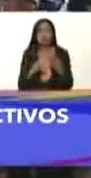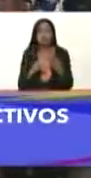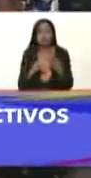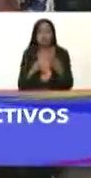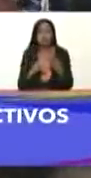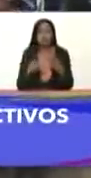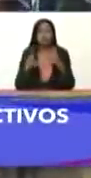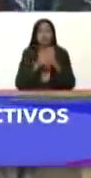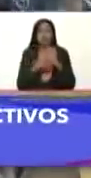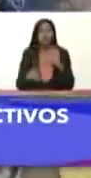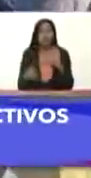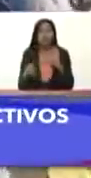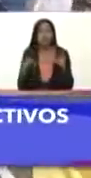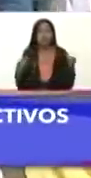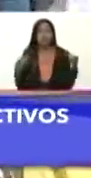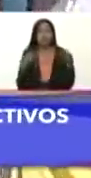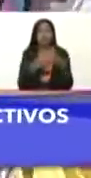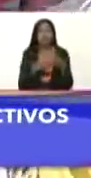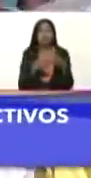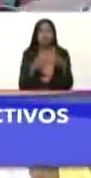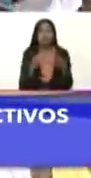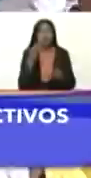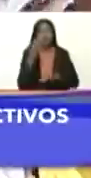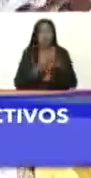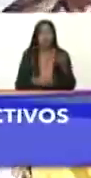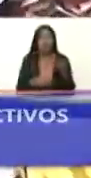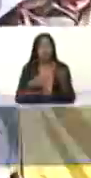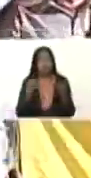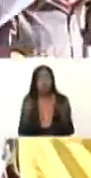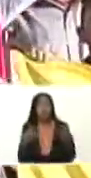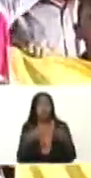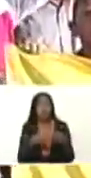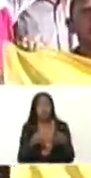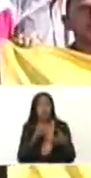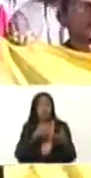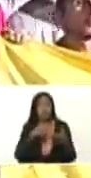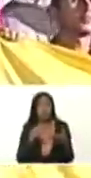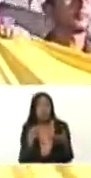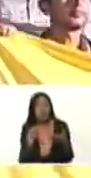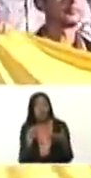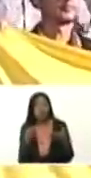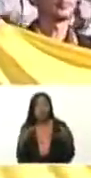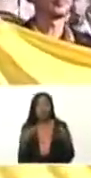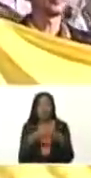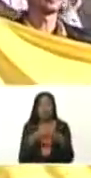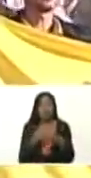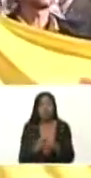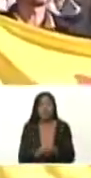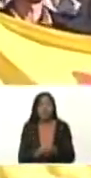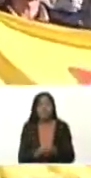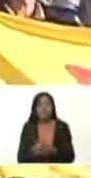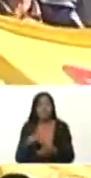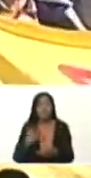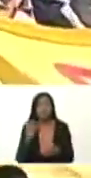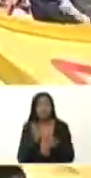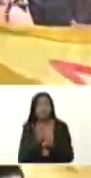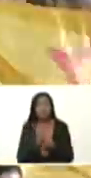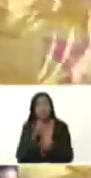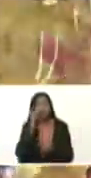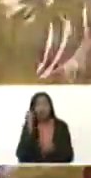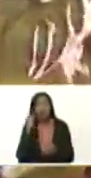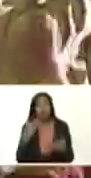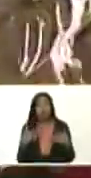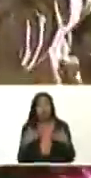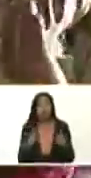derechos, organizar el contrato colectivo para el socialismo, organizar el contrato colectivo para que los trabajadores tengan